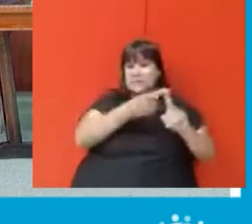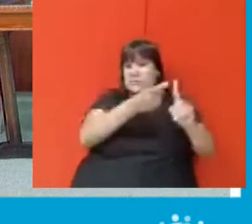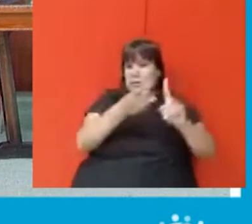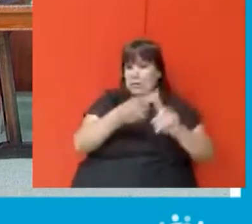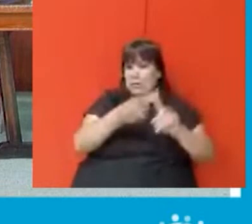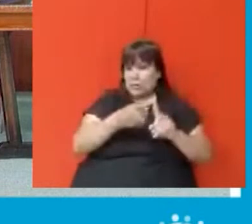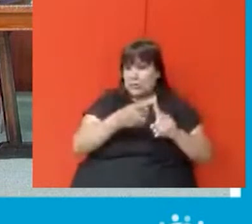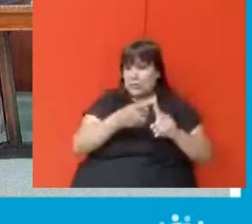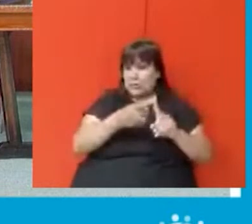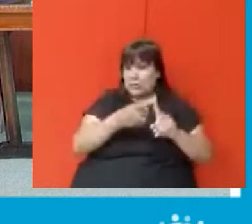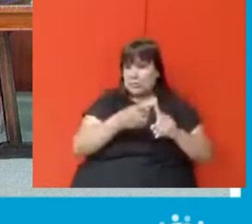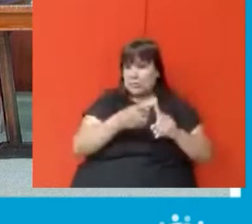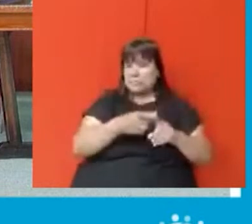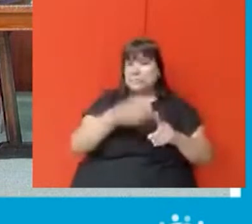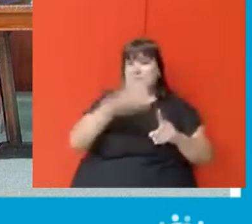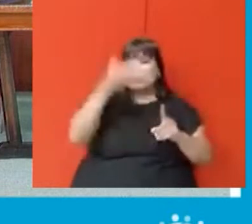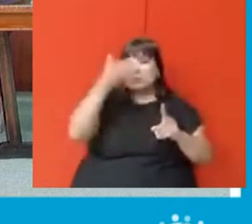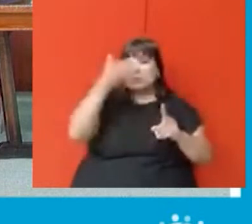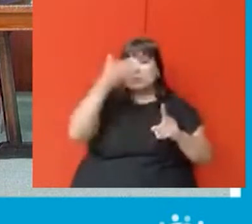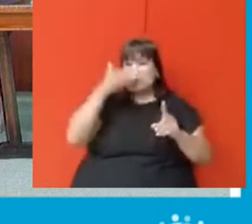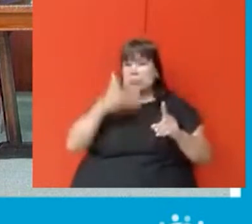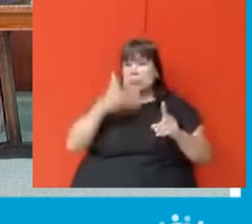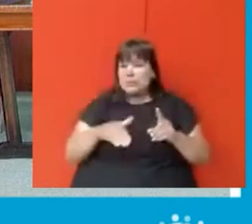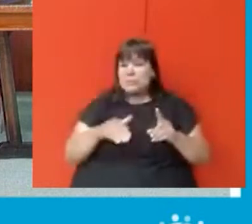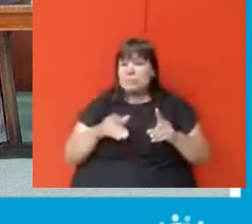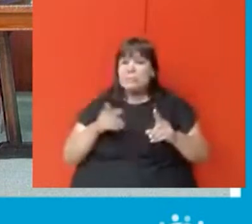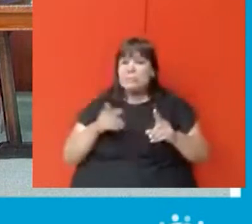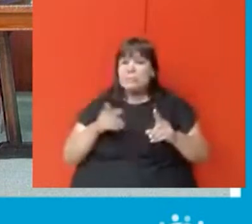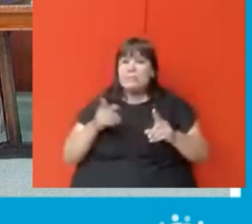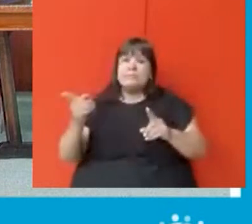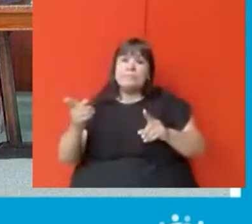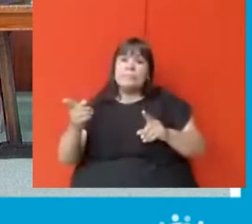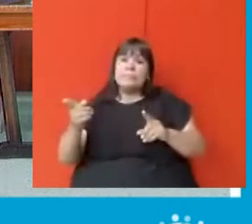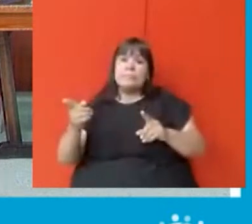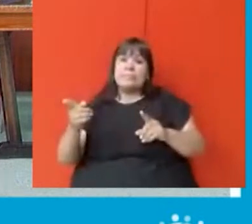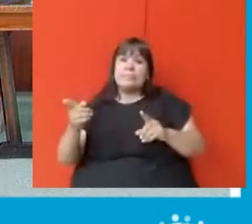instituciones, las grandes instituciones que determinan, como por ejemplo podría ser la OMS,